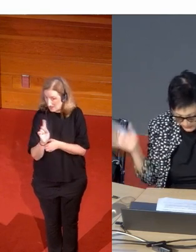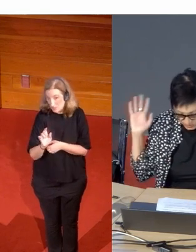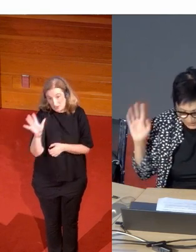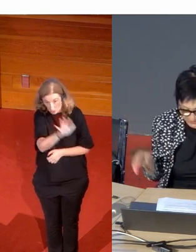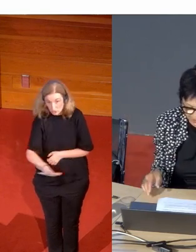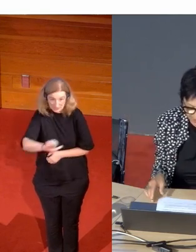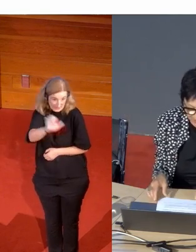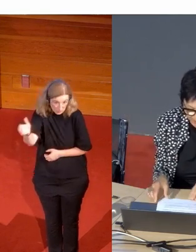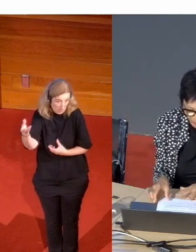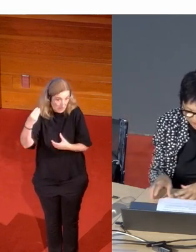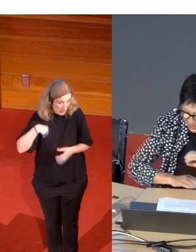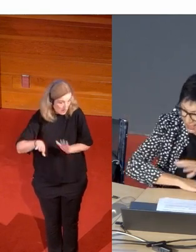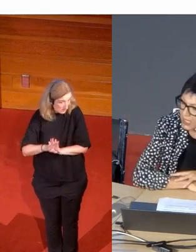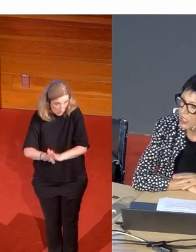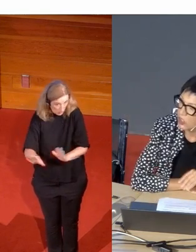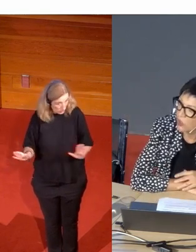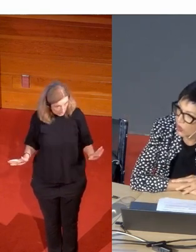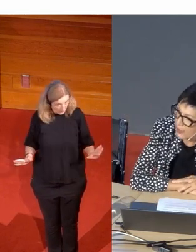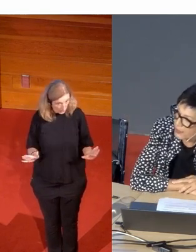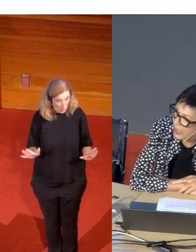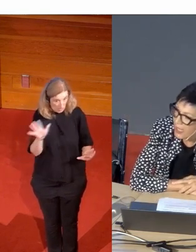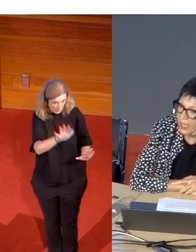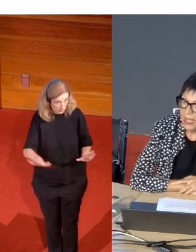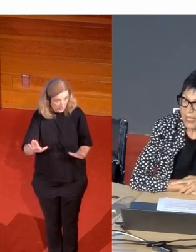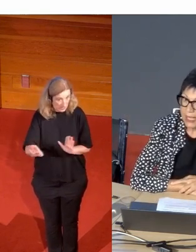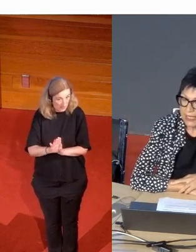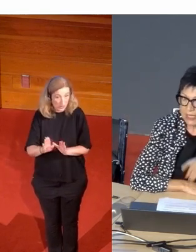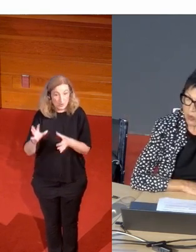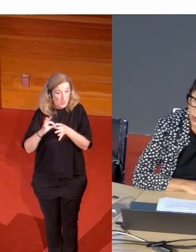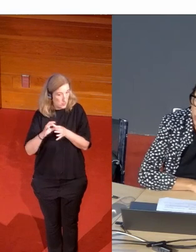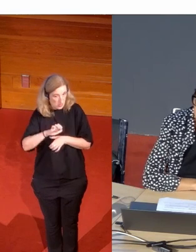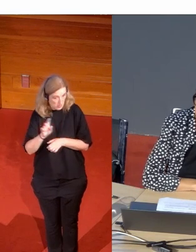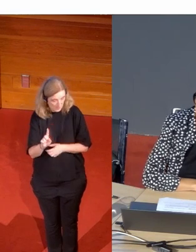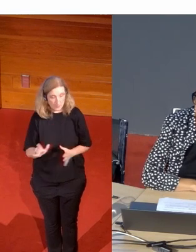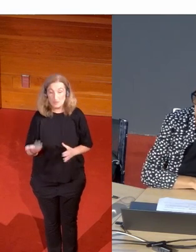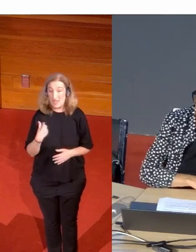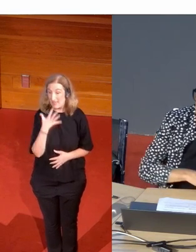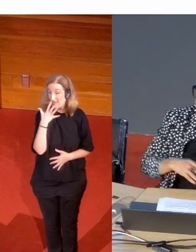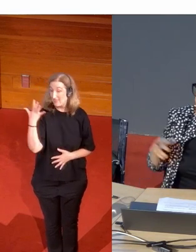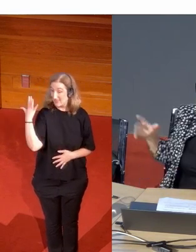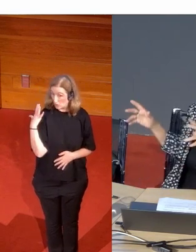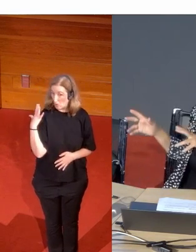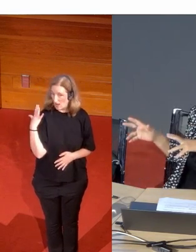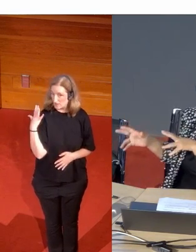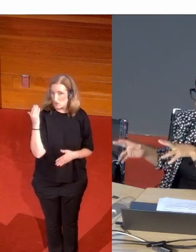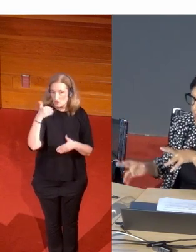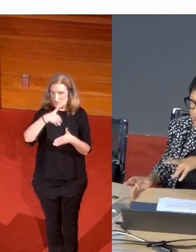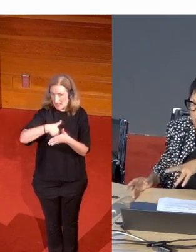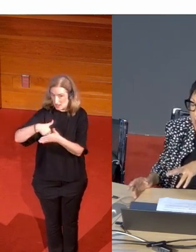en Europa se la geografía no cambia igual que ocurre hace 5 años en estas